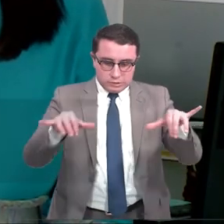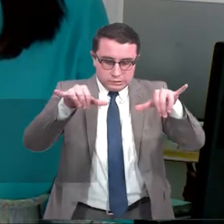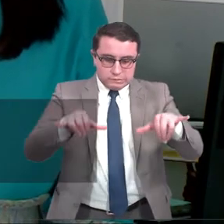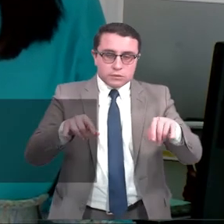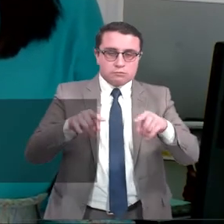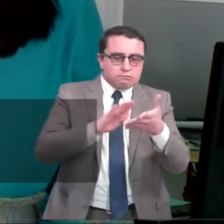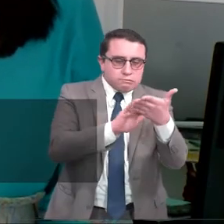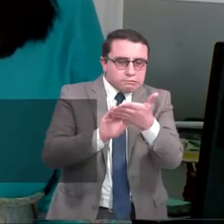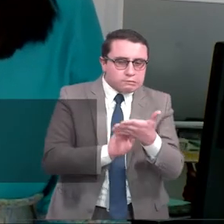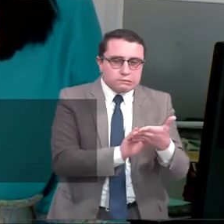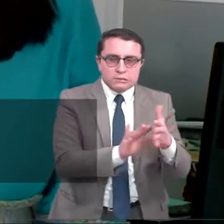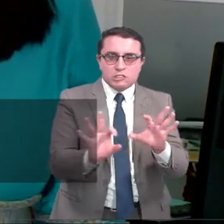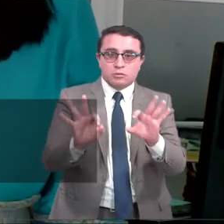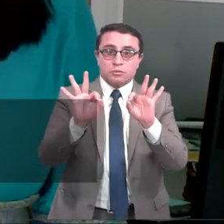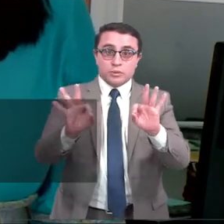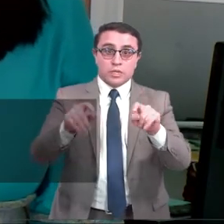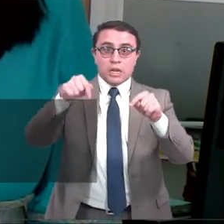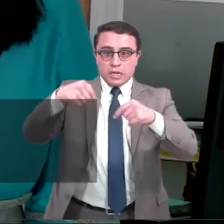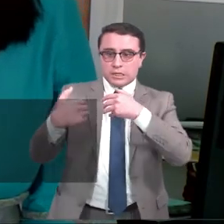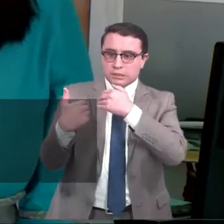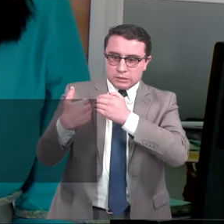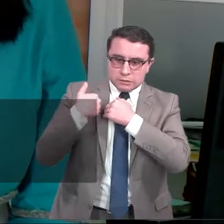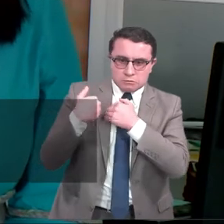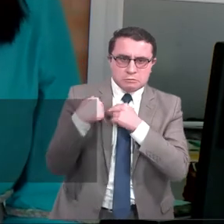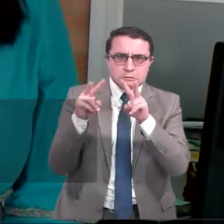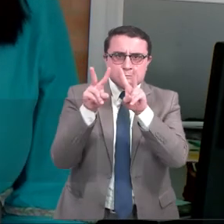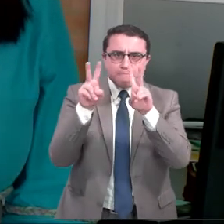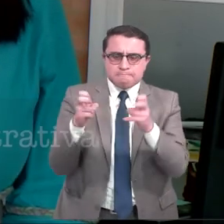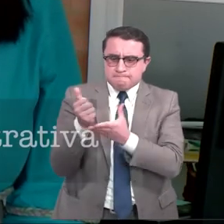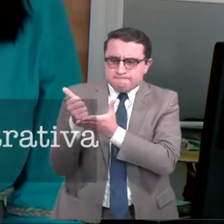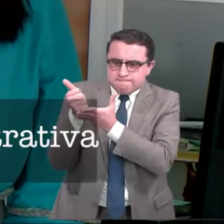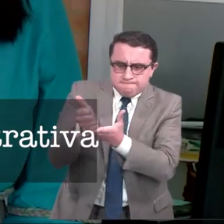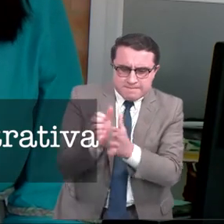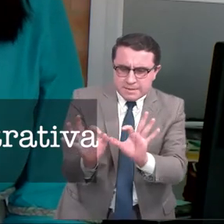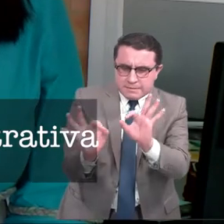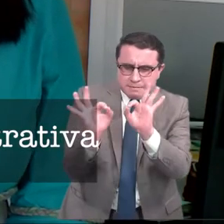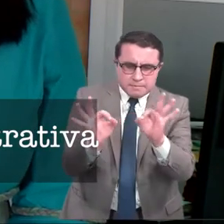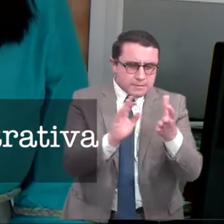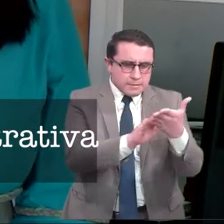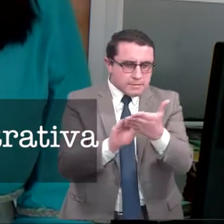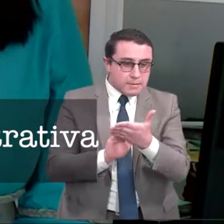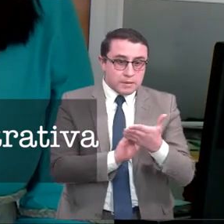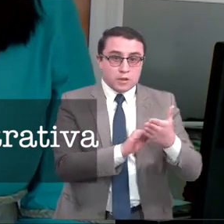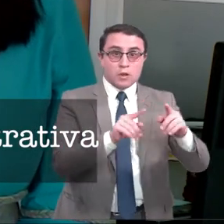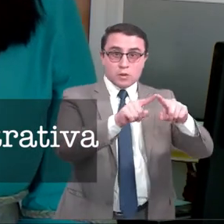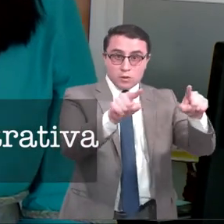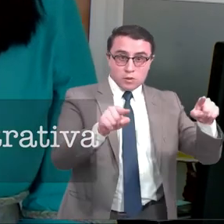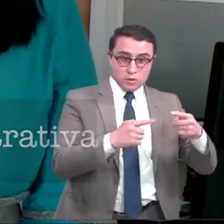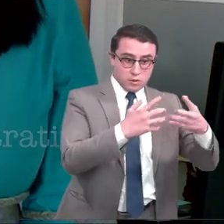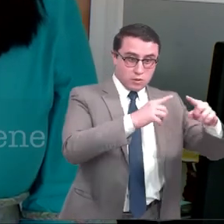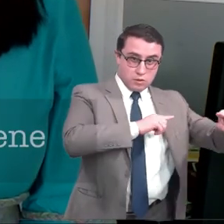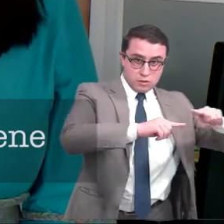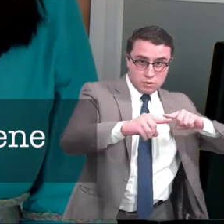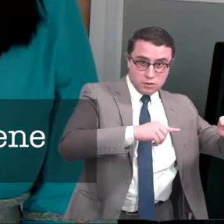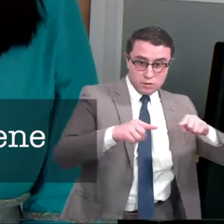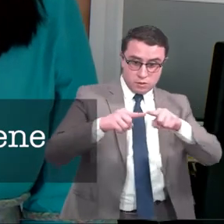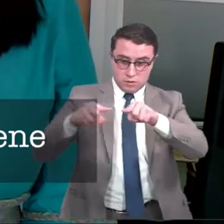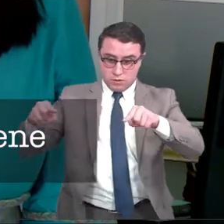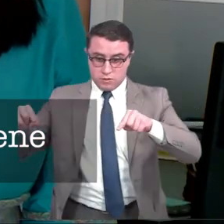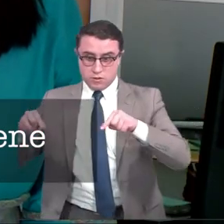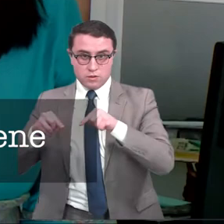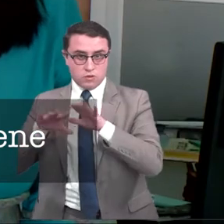división de dar toda esa logística necesaria para que funcione tanto el área administrativa como el